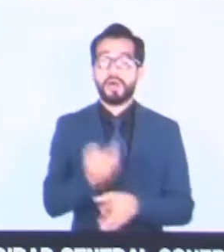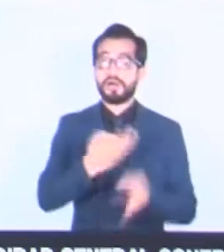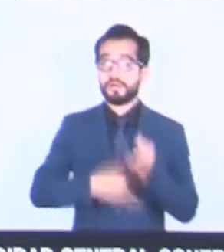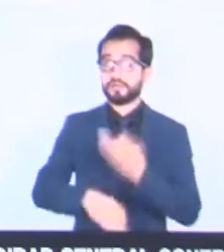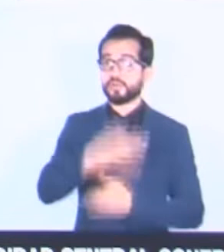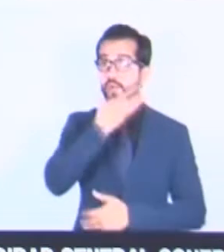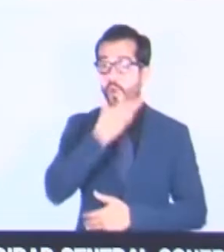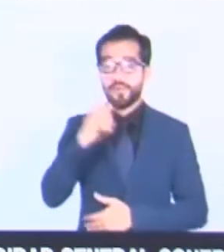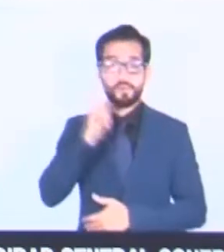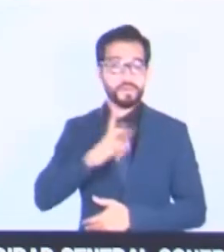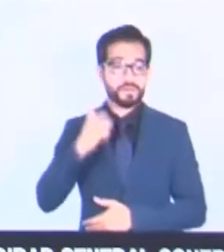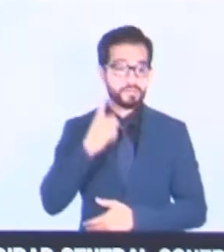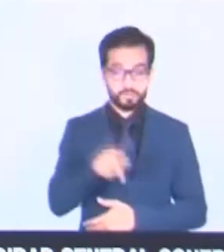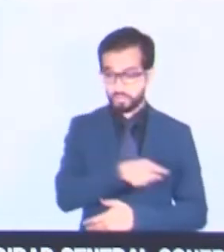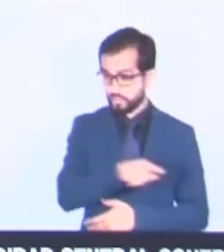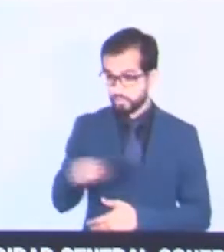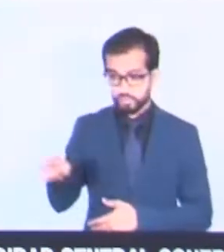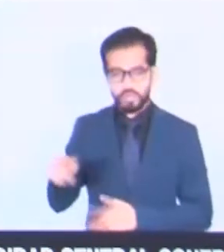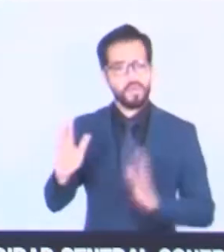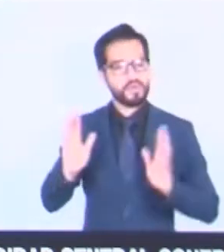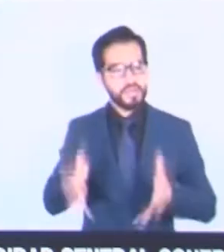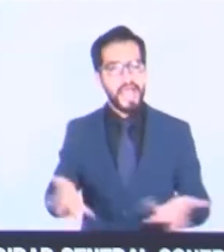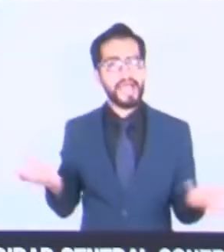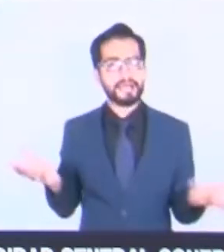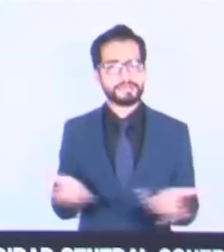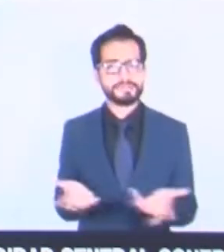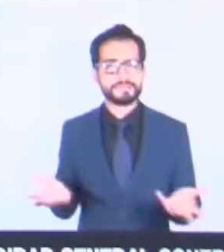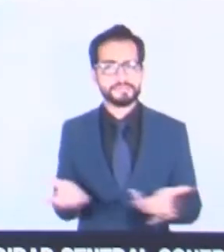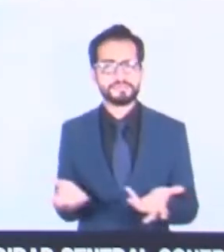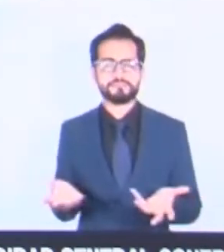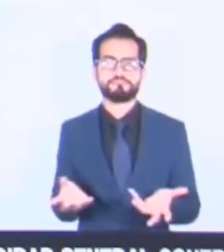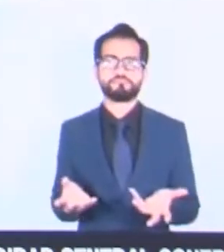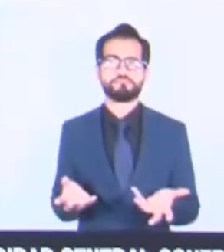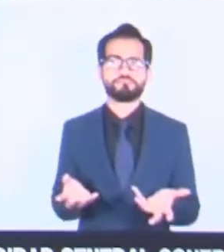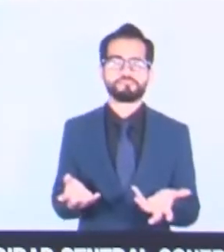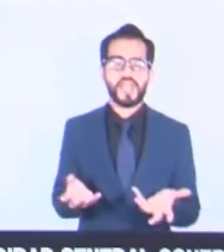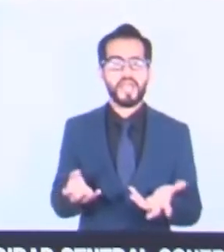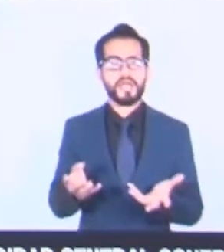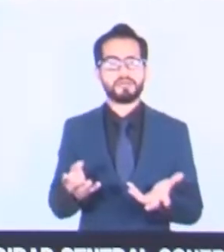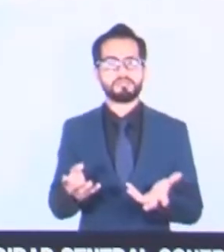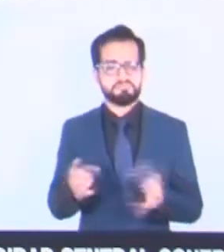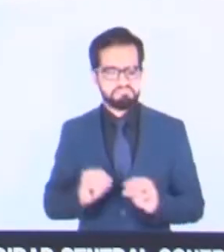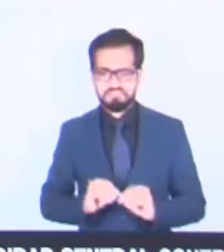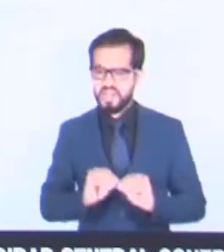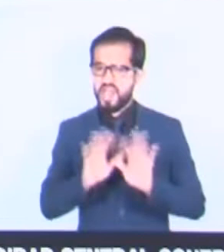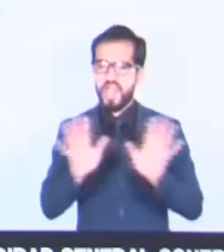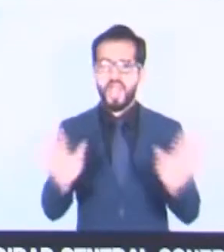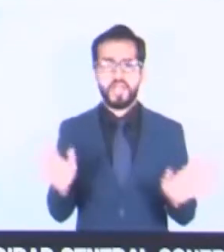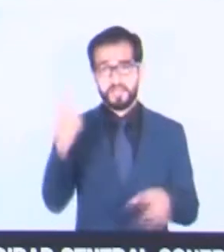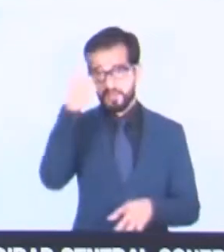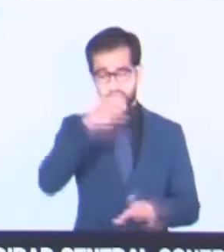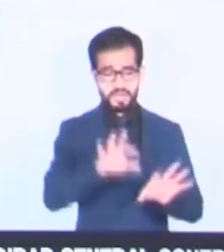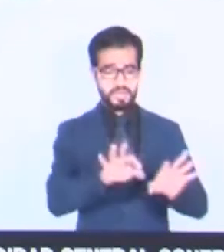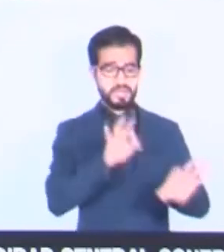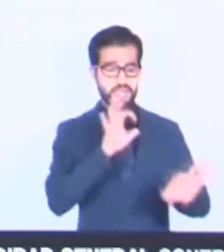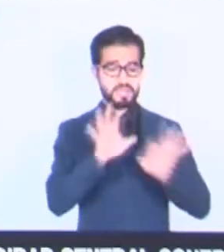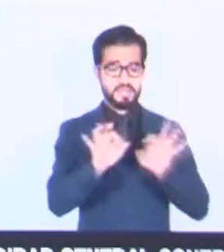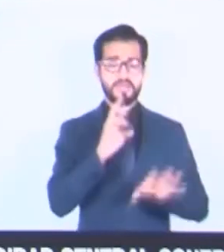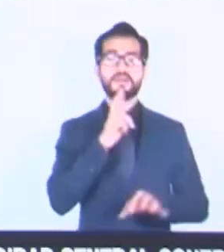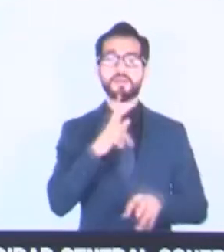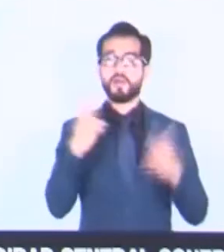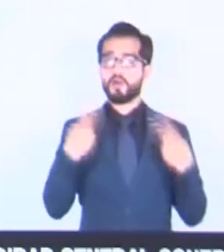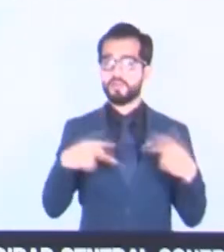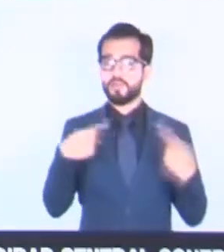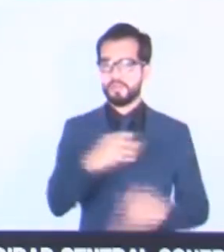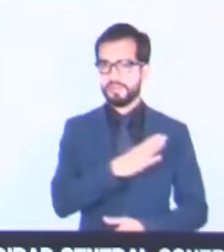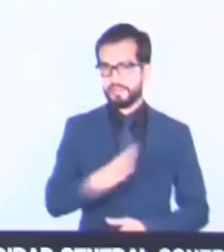diputados hemos hecho una clara prácticamente elección de los mejores perfiles. Eso es lo primero que